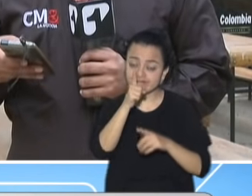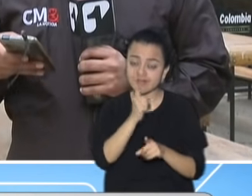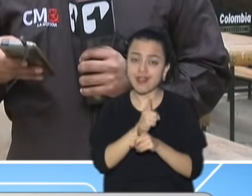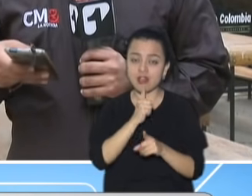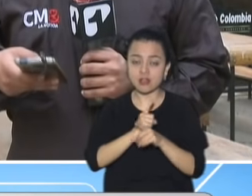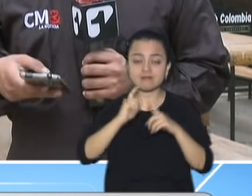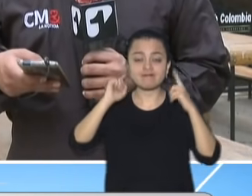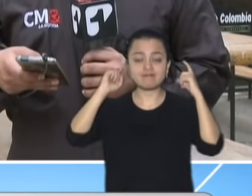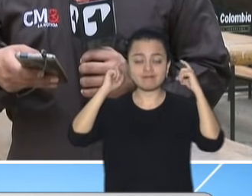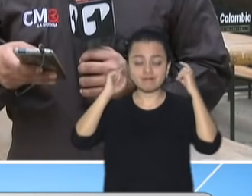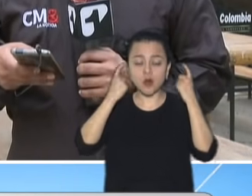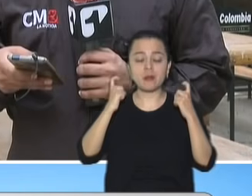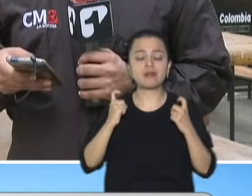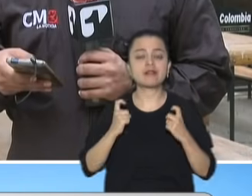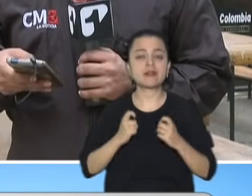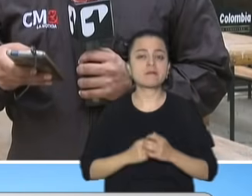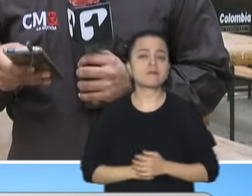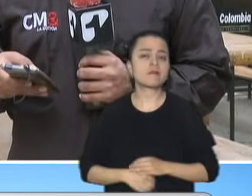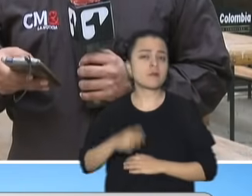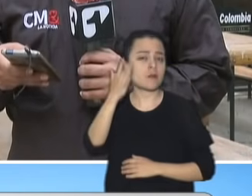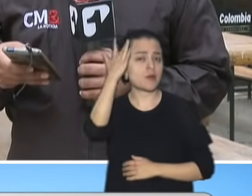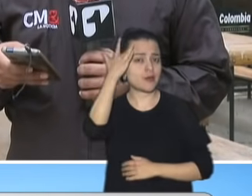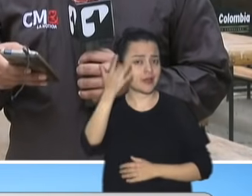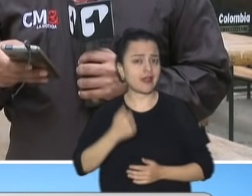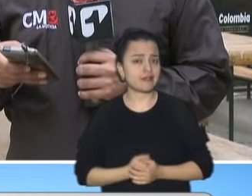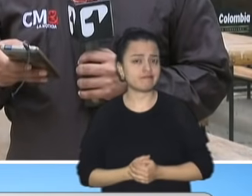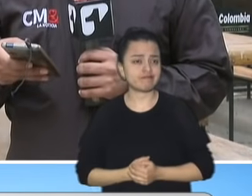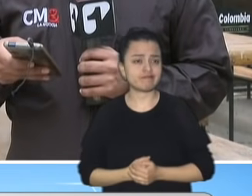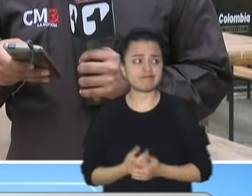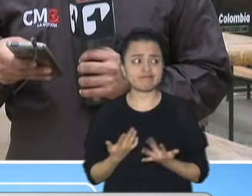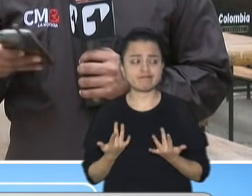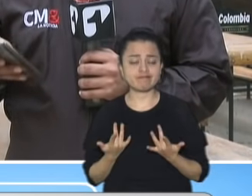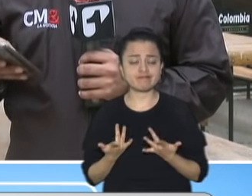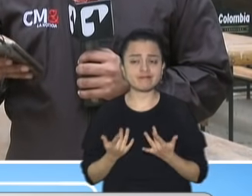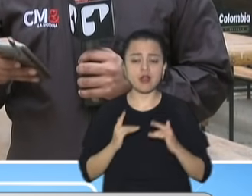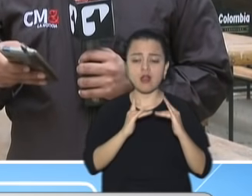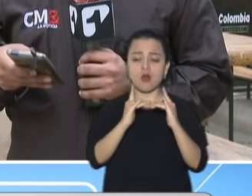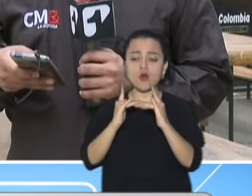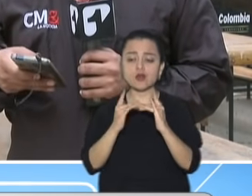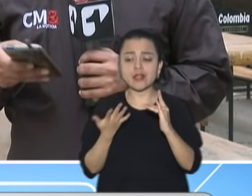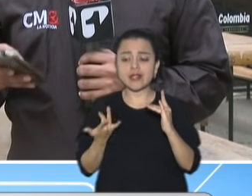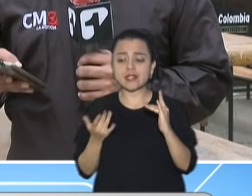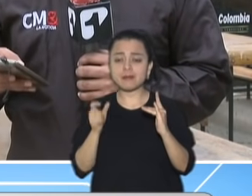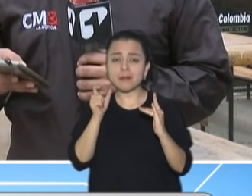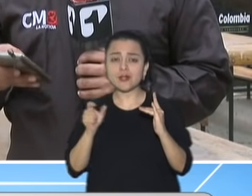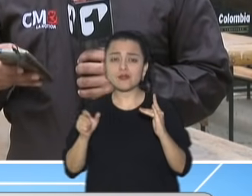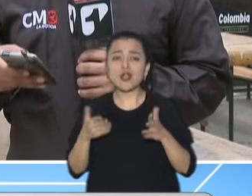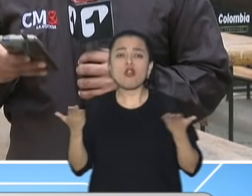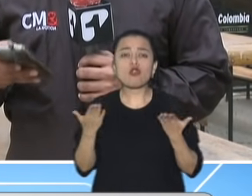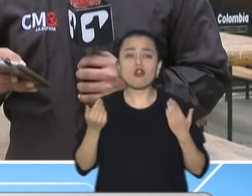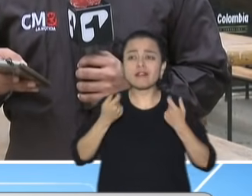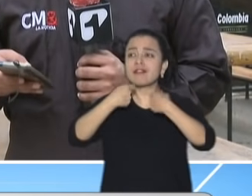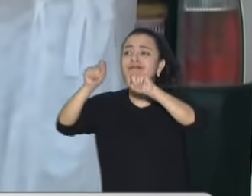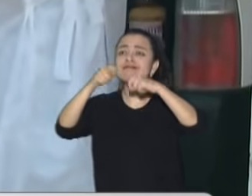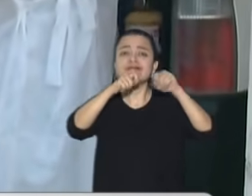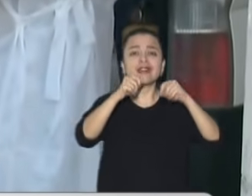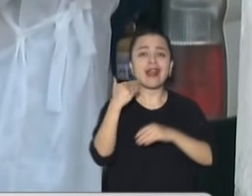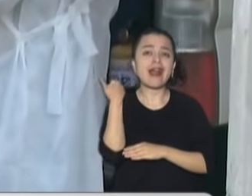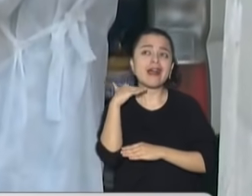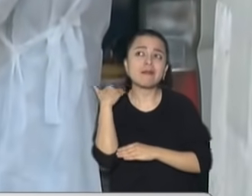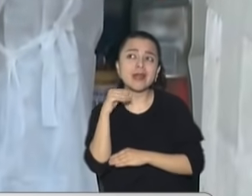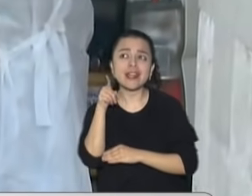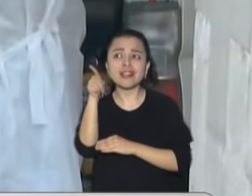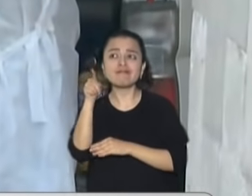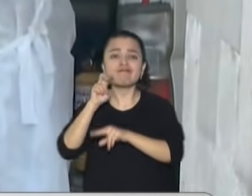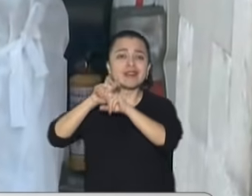decir. Lo que dicen las autoridades es que buscan trasladar a pacientes hacia Manizales o hacia Armenia. Lo que